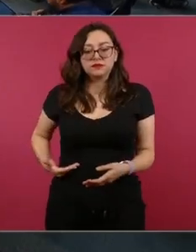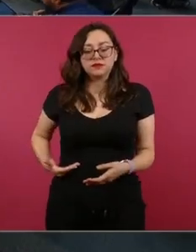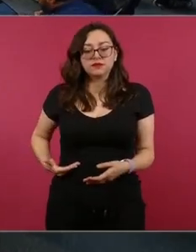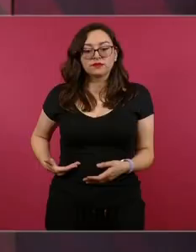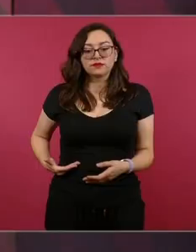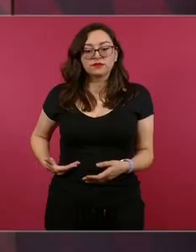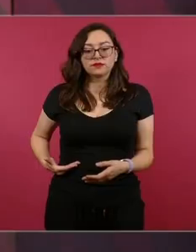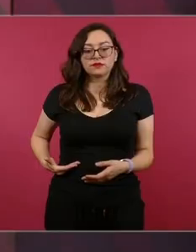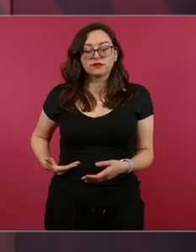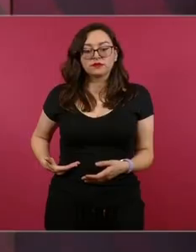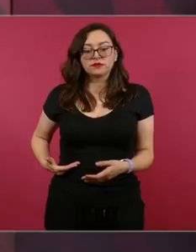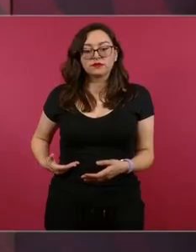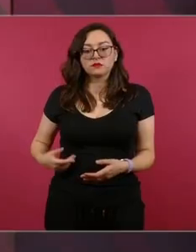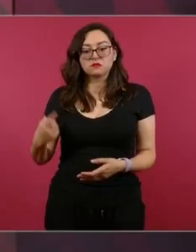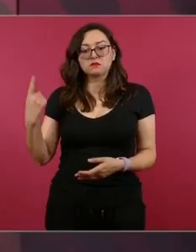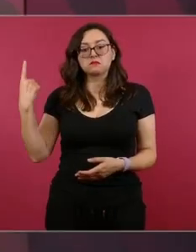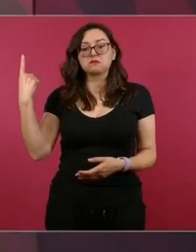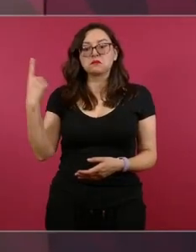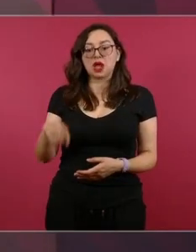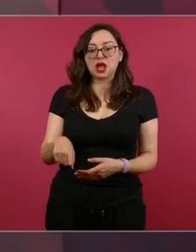he decidido enviar esta